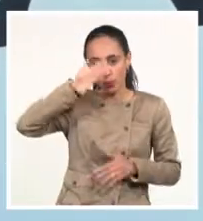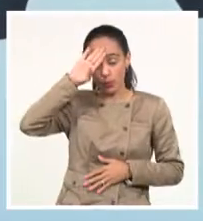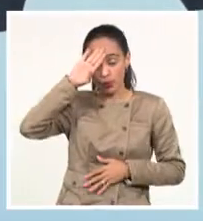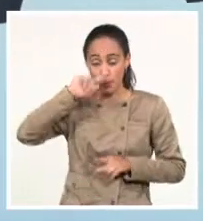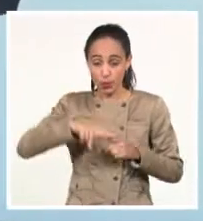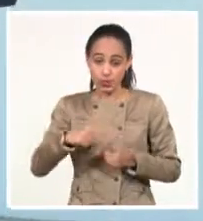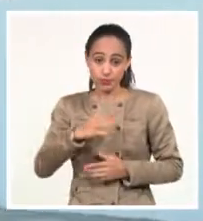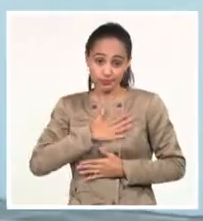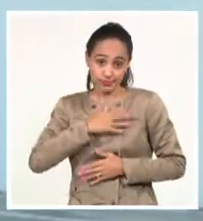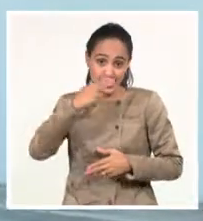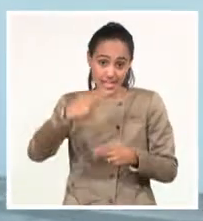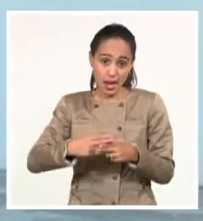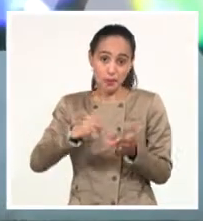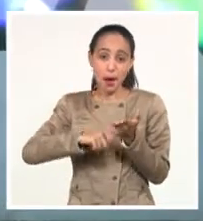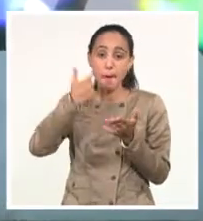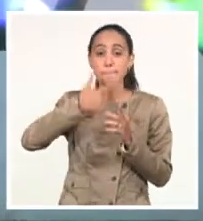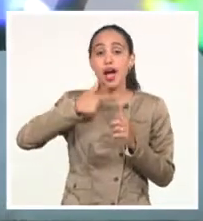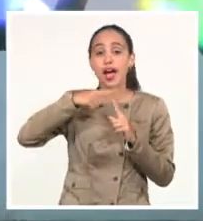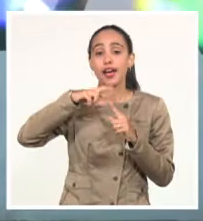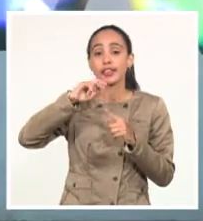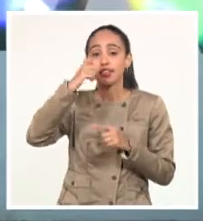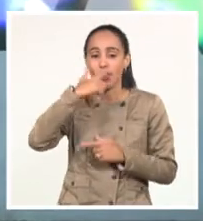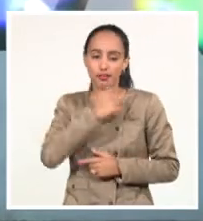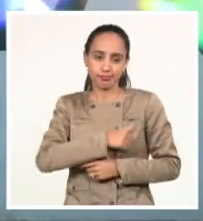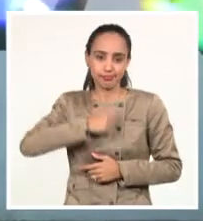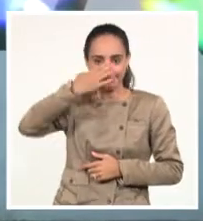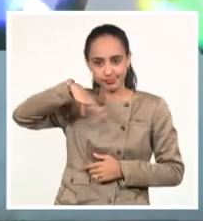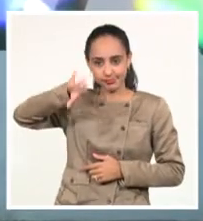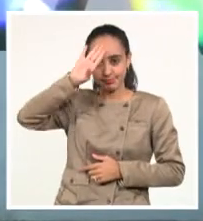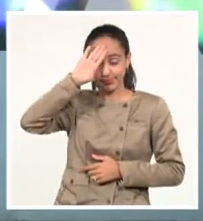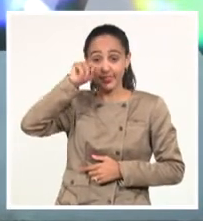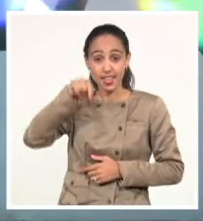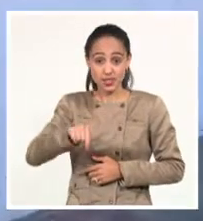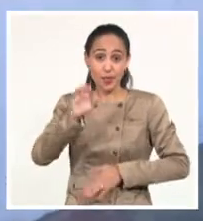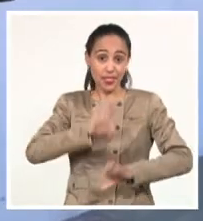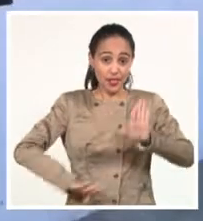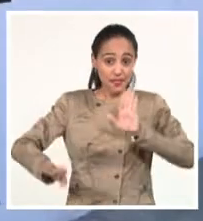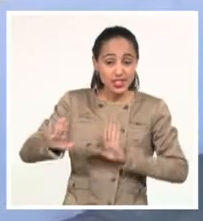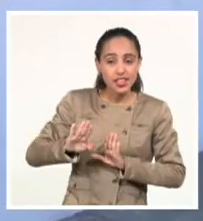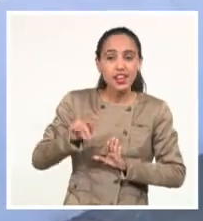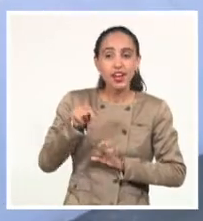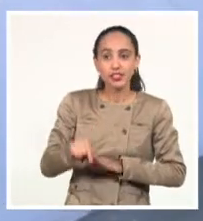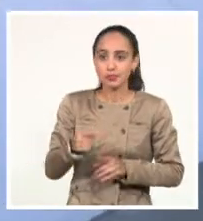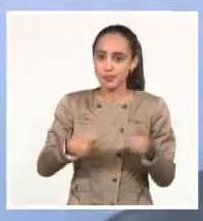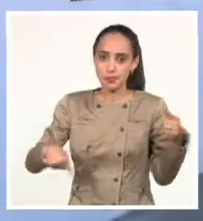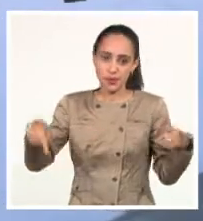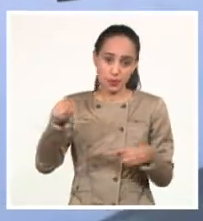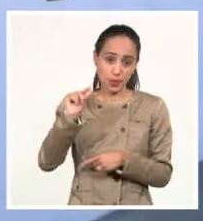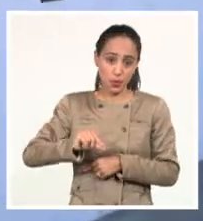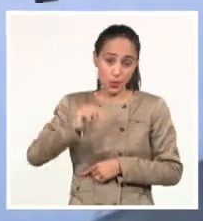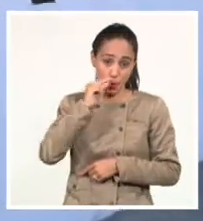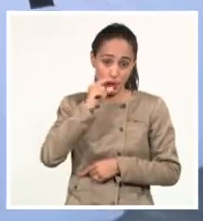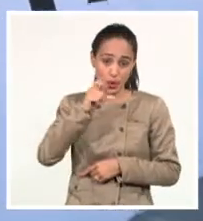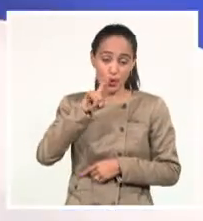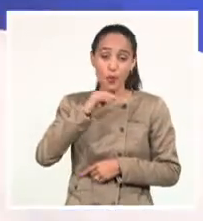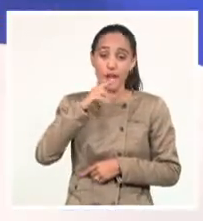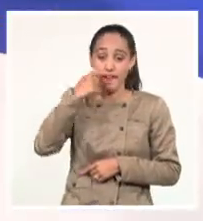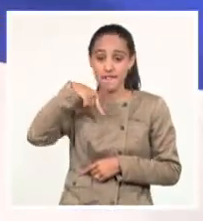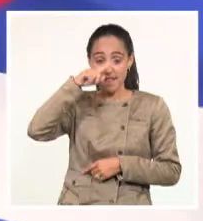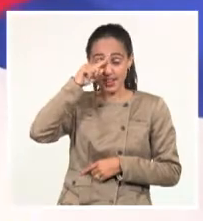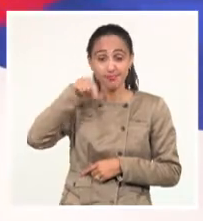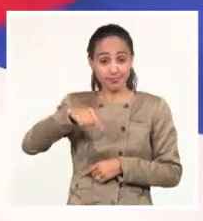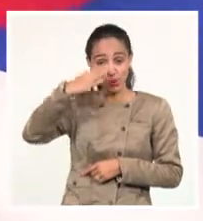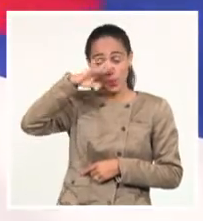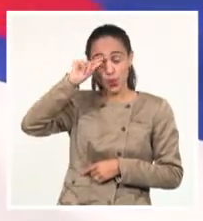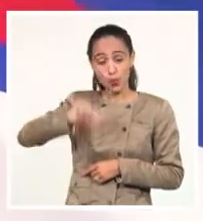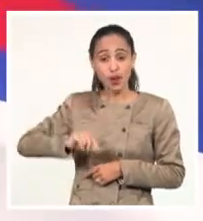la patria y luchar por ella ha sido la principal pasión de Torres Cuevas, que como buen hijo de esta tierra, tiene